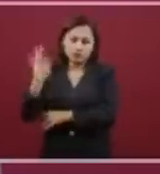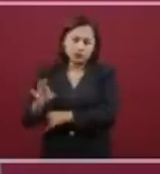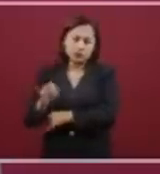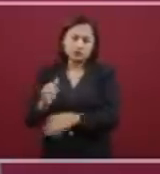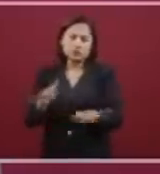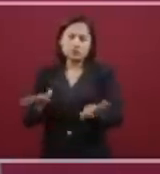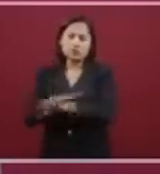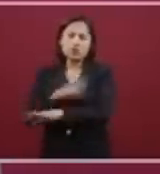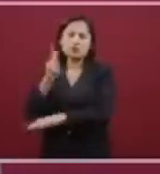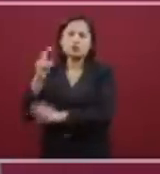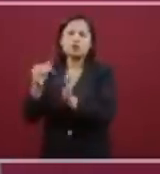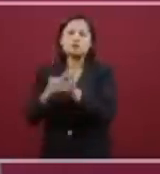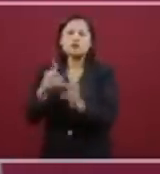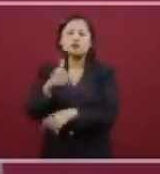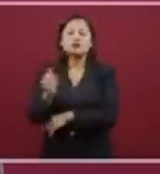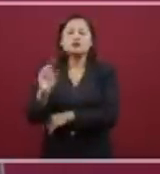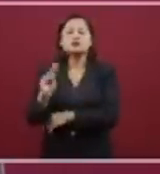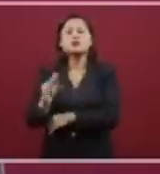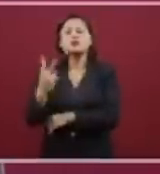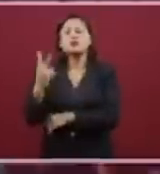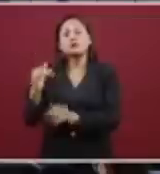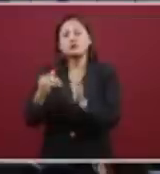692 millones